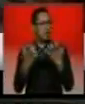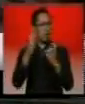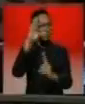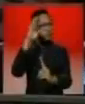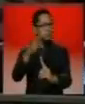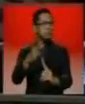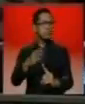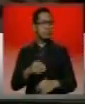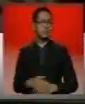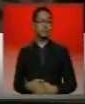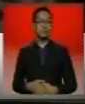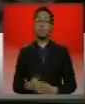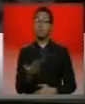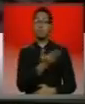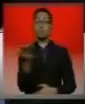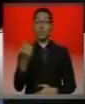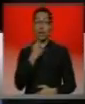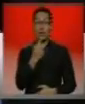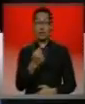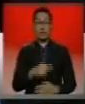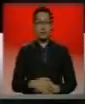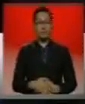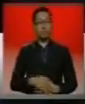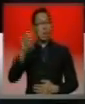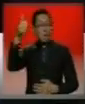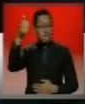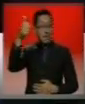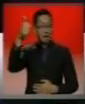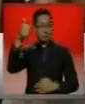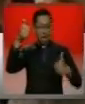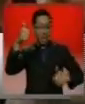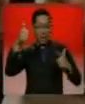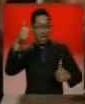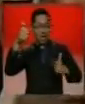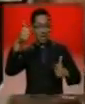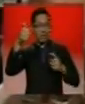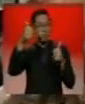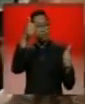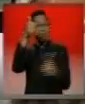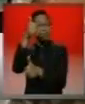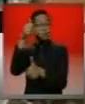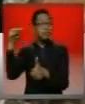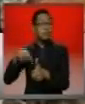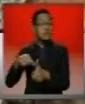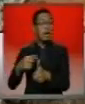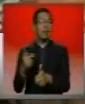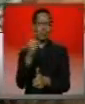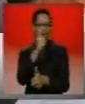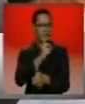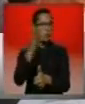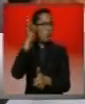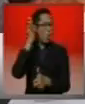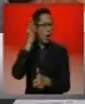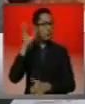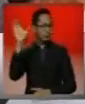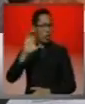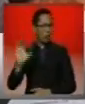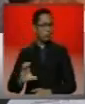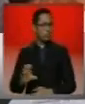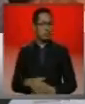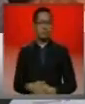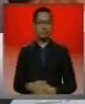República. En ese sentido plantean que el binomio para el ex vicepresidente Lenín Moreno debería ser una mujer, preferiblemente de la costa. Y junto a